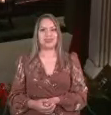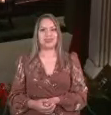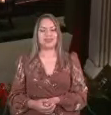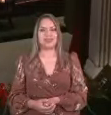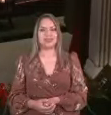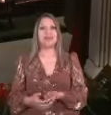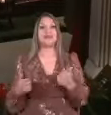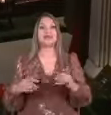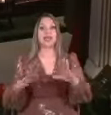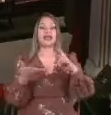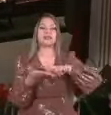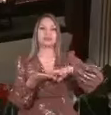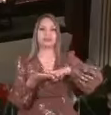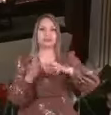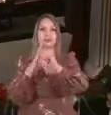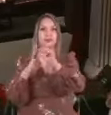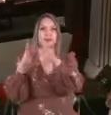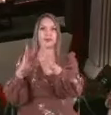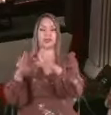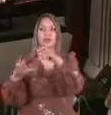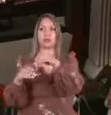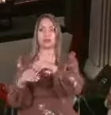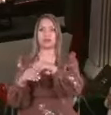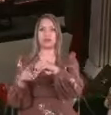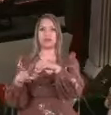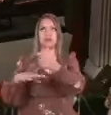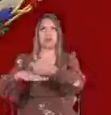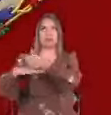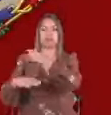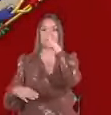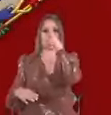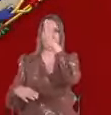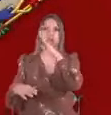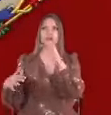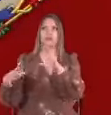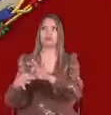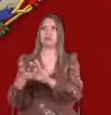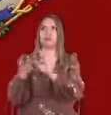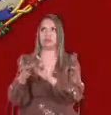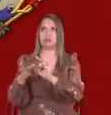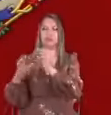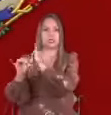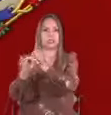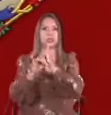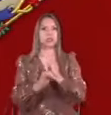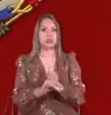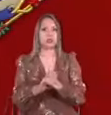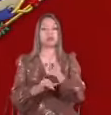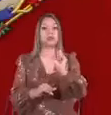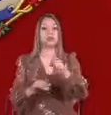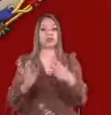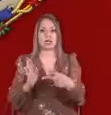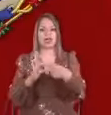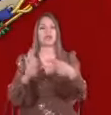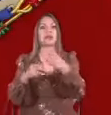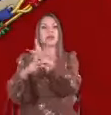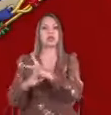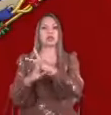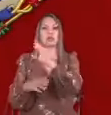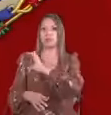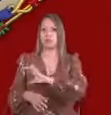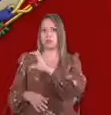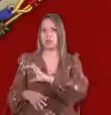Ya me he reunido con el Ministerio del Interior y el Alto Mando Policial para una estrecha coordinación interinstitucional y para reactivar el Consejo